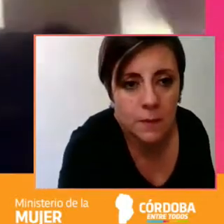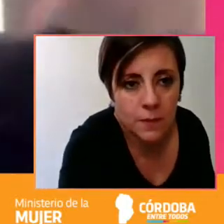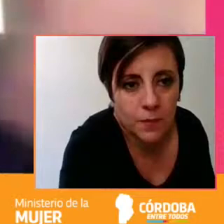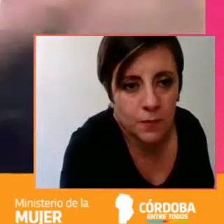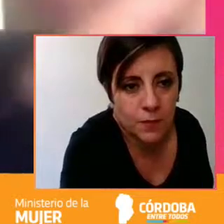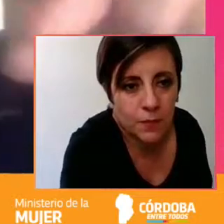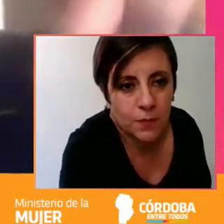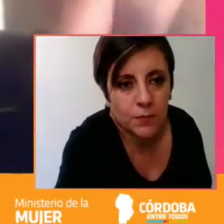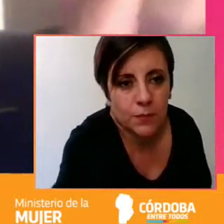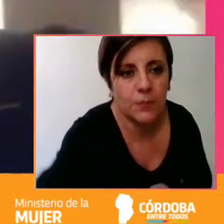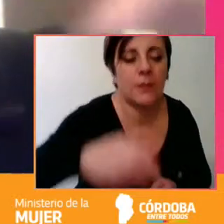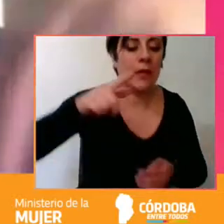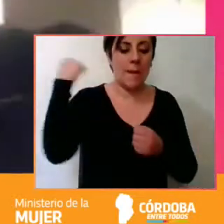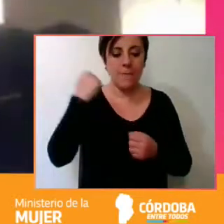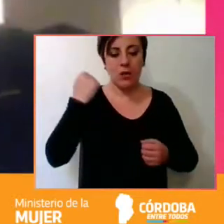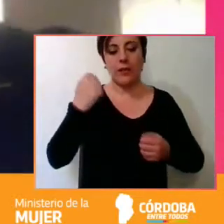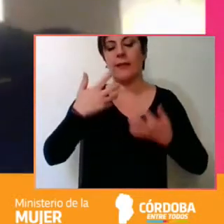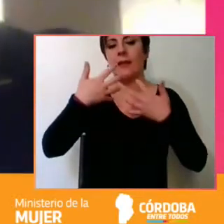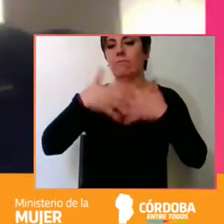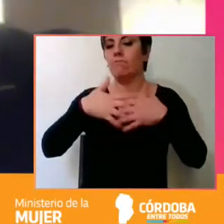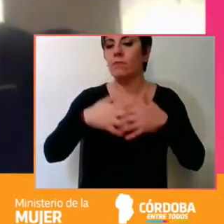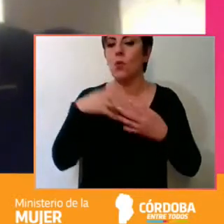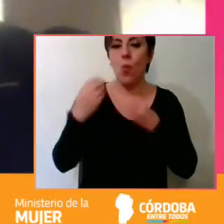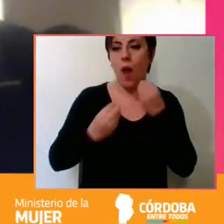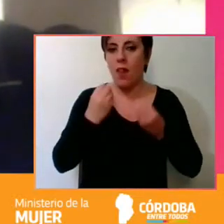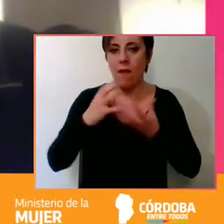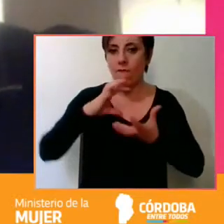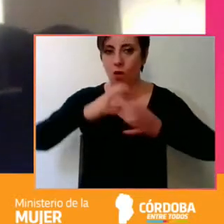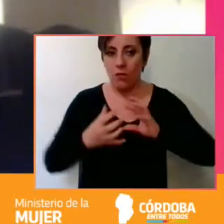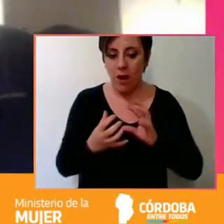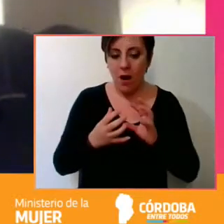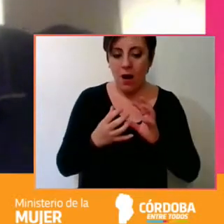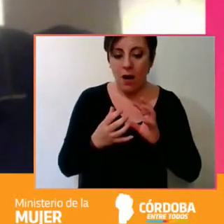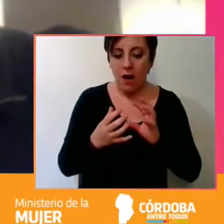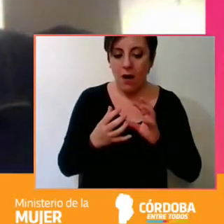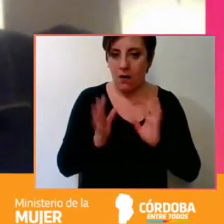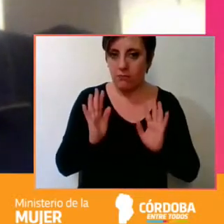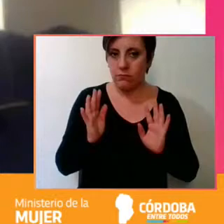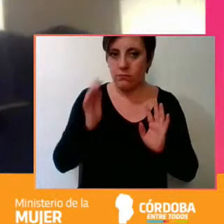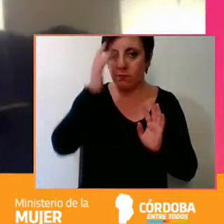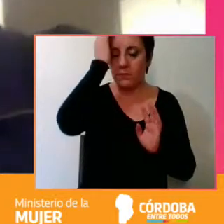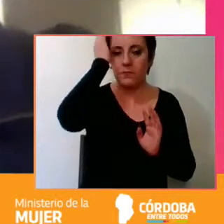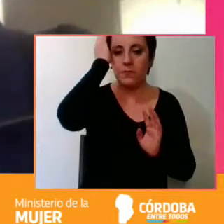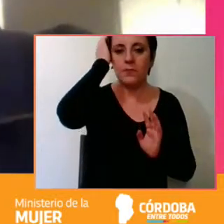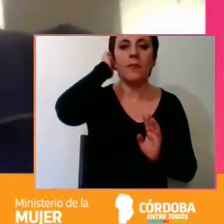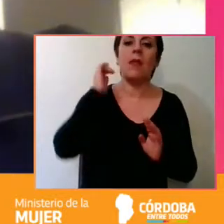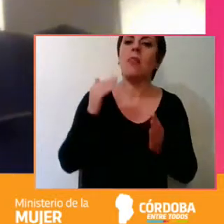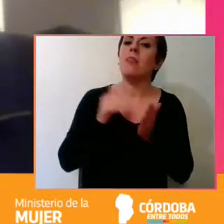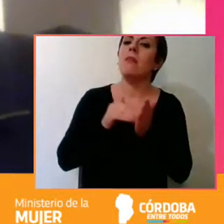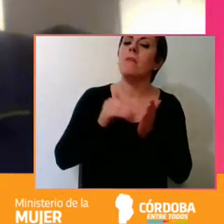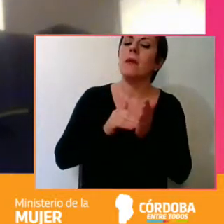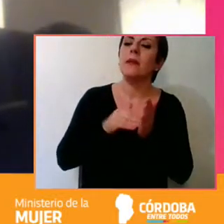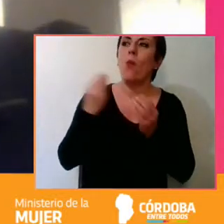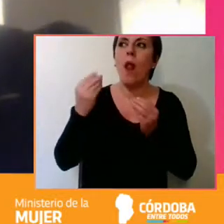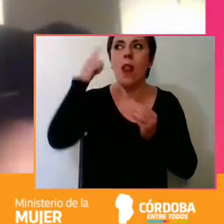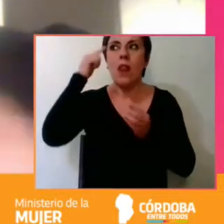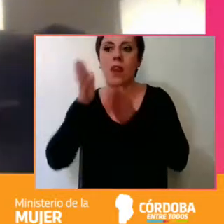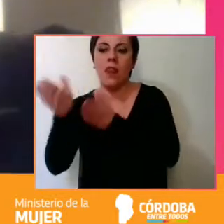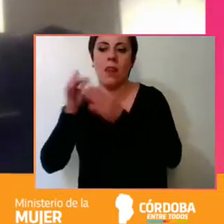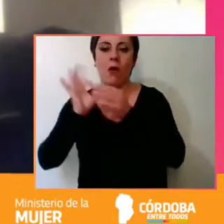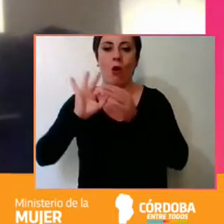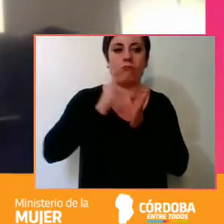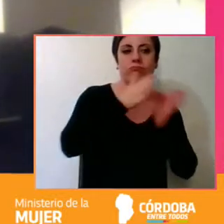paremos a reflexionar sobre en qué postura estemos. Porque según que estemos en una o en otra, las consecuencias